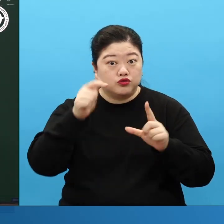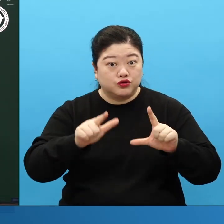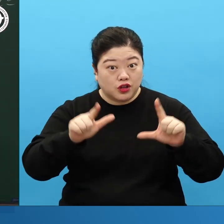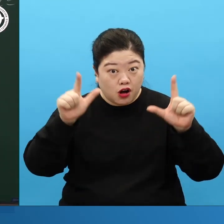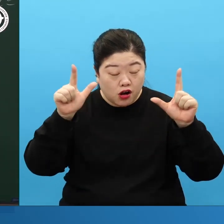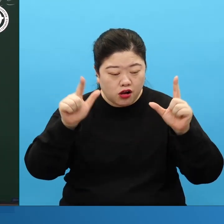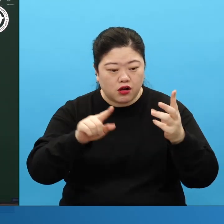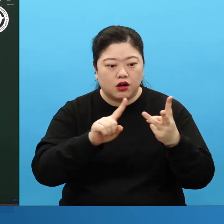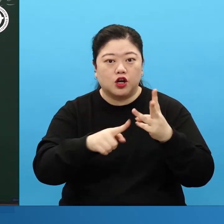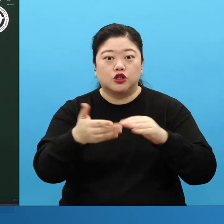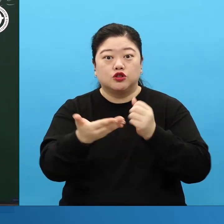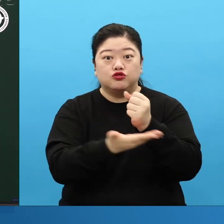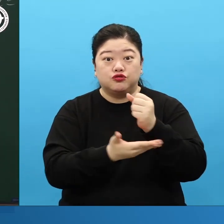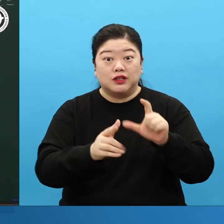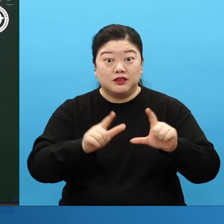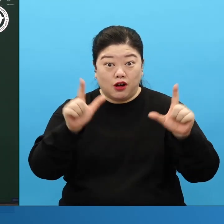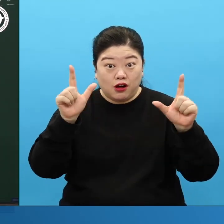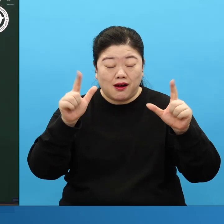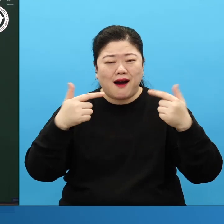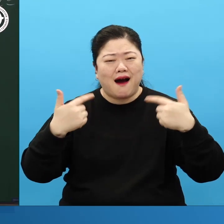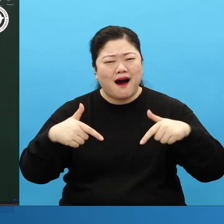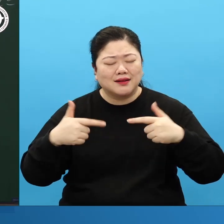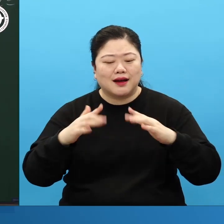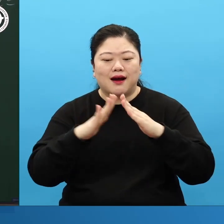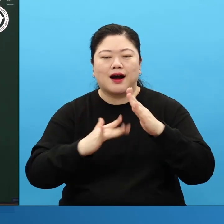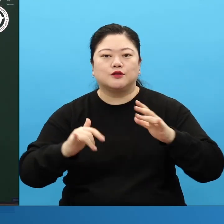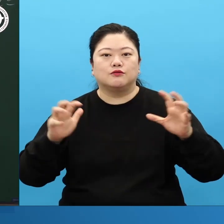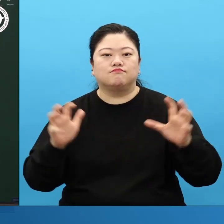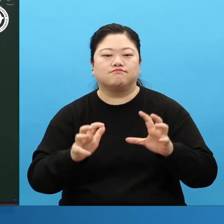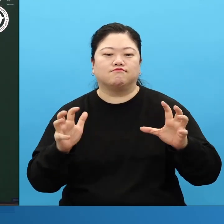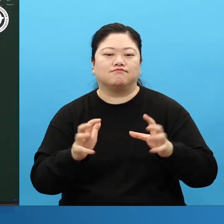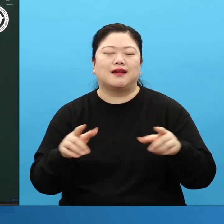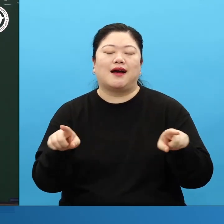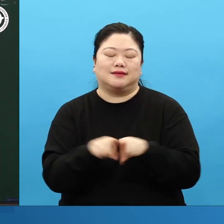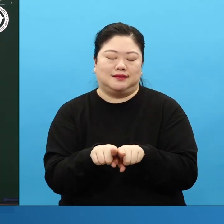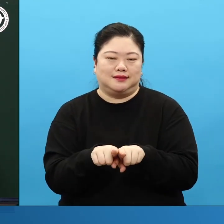esas tiendas de campaña y juntamente con sus padres hacen esas 3 fiestas.